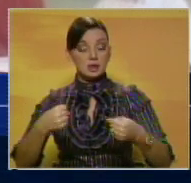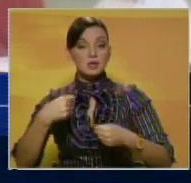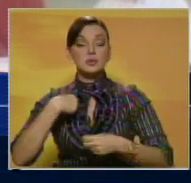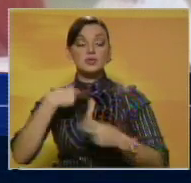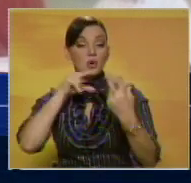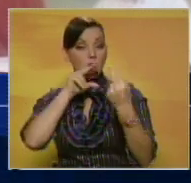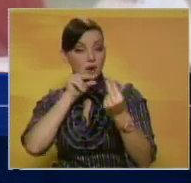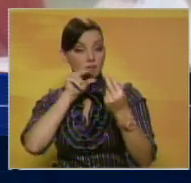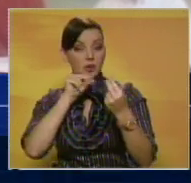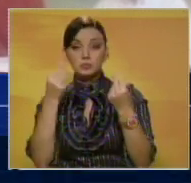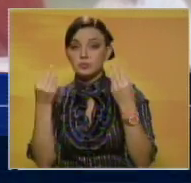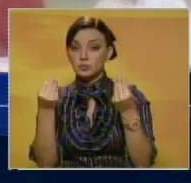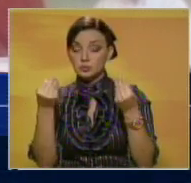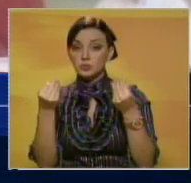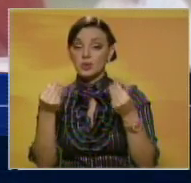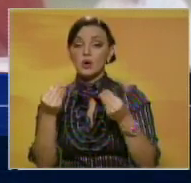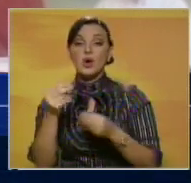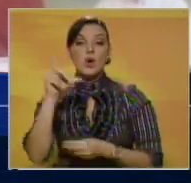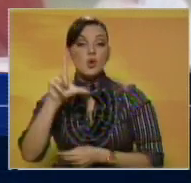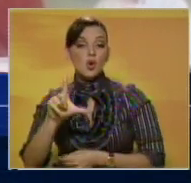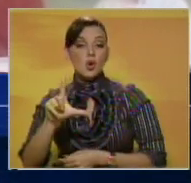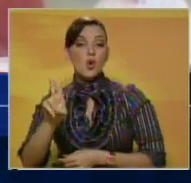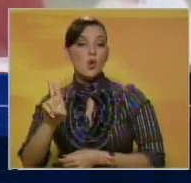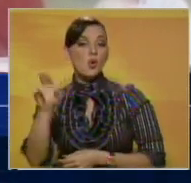con Luis López.